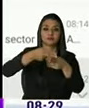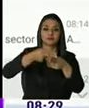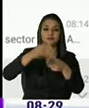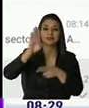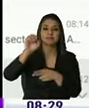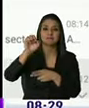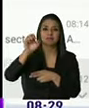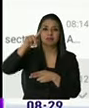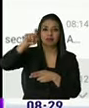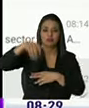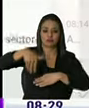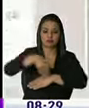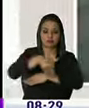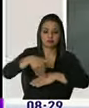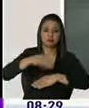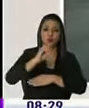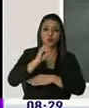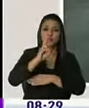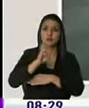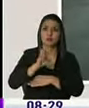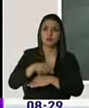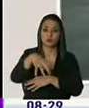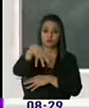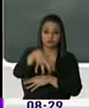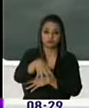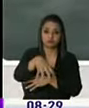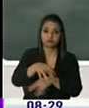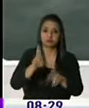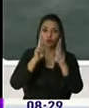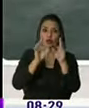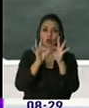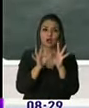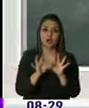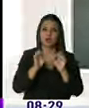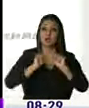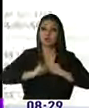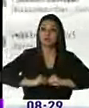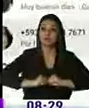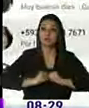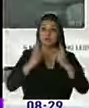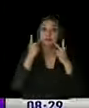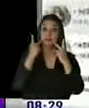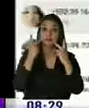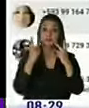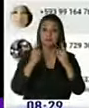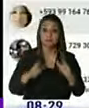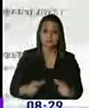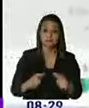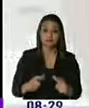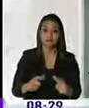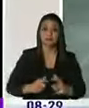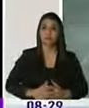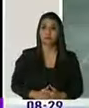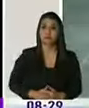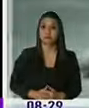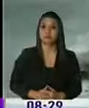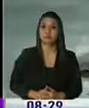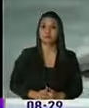calle Rafael Cuervo. Vean este hueco, ojalá lo hayan arreglado, ¿no? Vean, terrible eso. Miren cómo